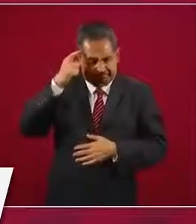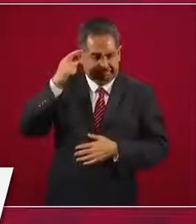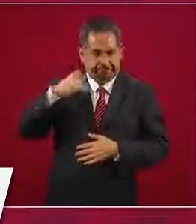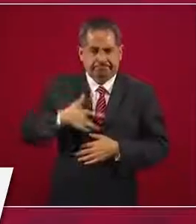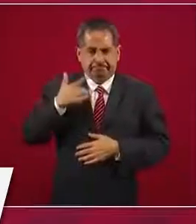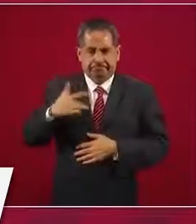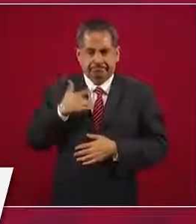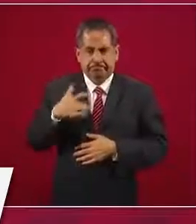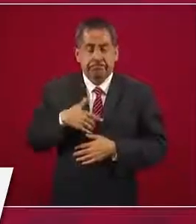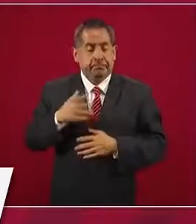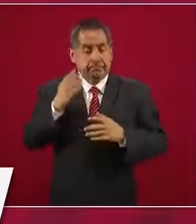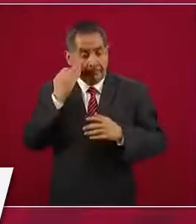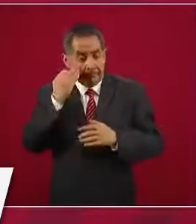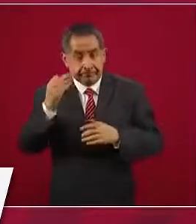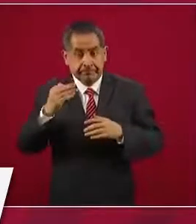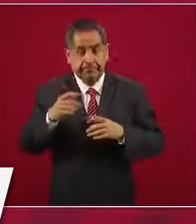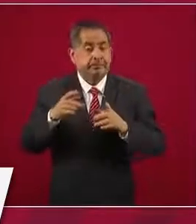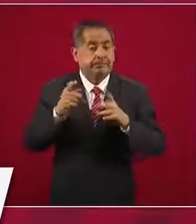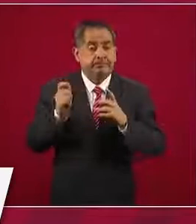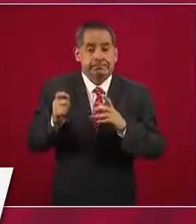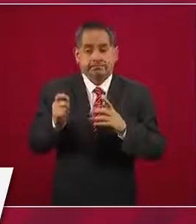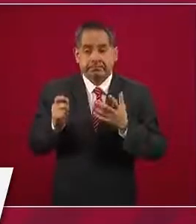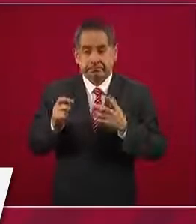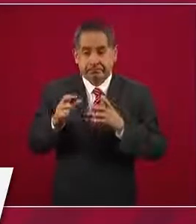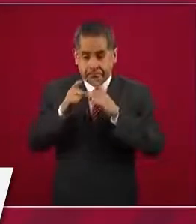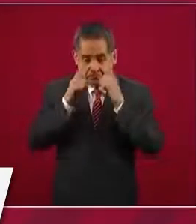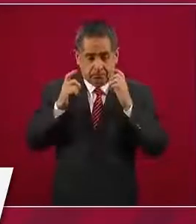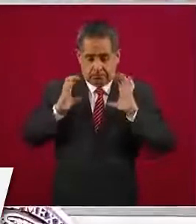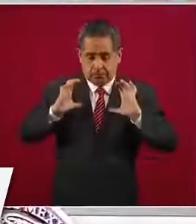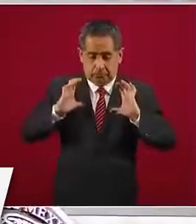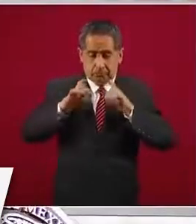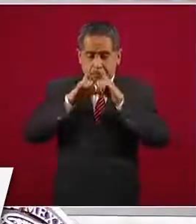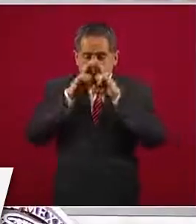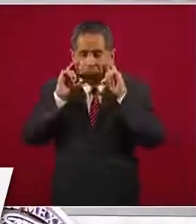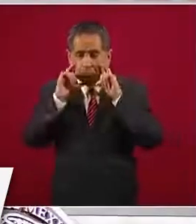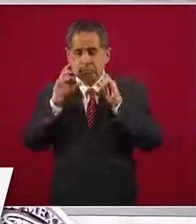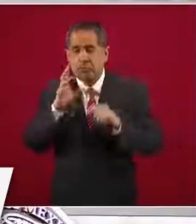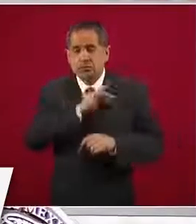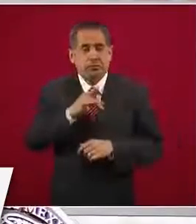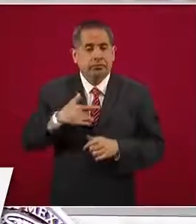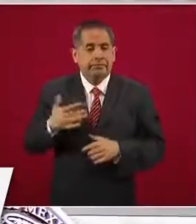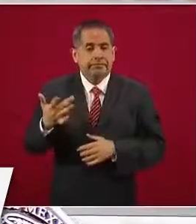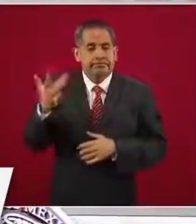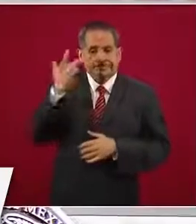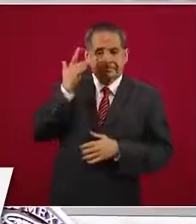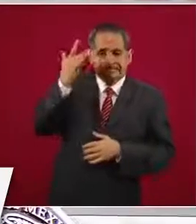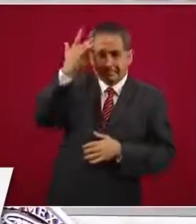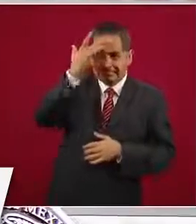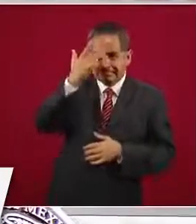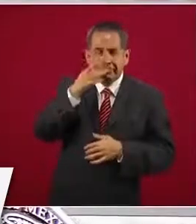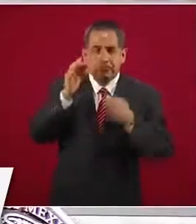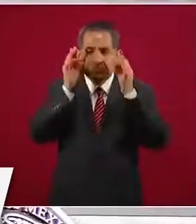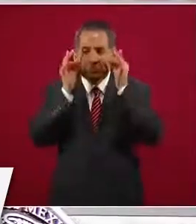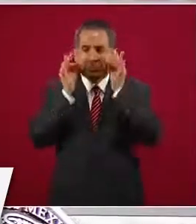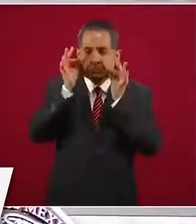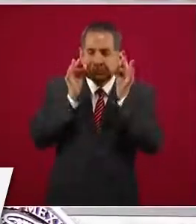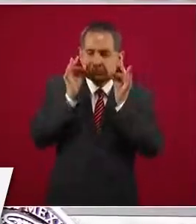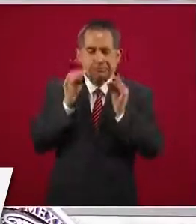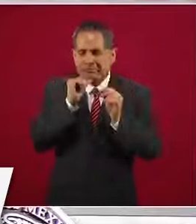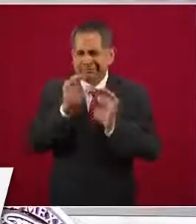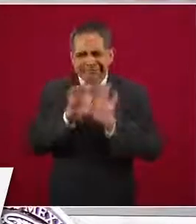que durante un periodo de tiempo debe cuidar el curvo casco se debe tocar la cara no lo debe mover